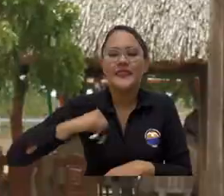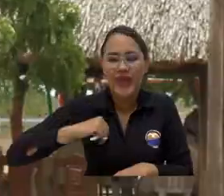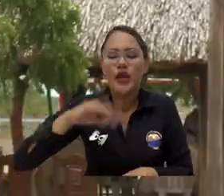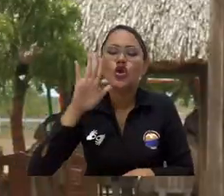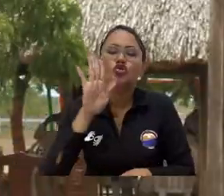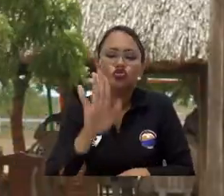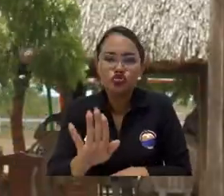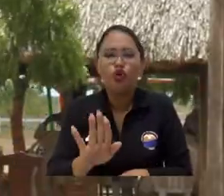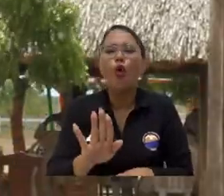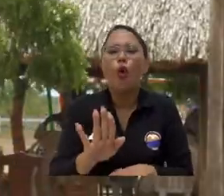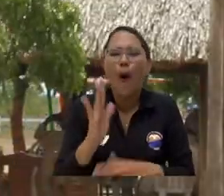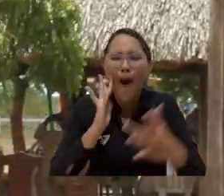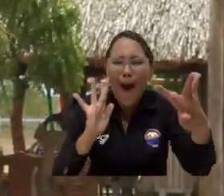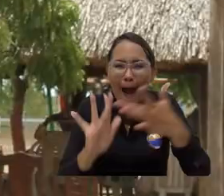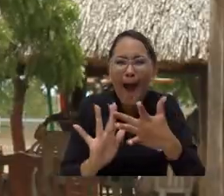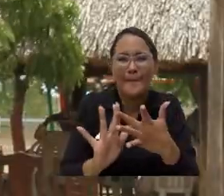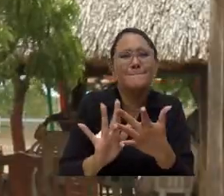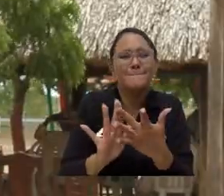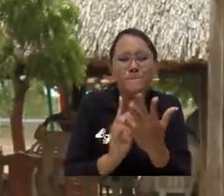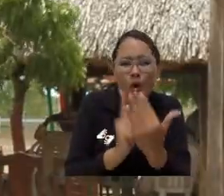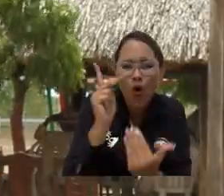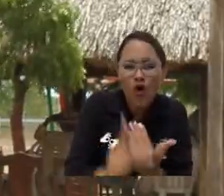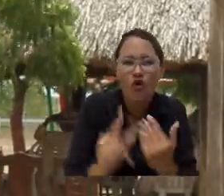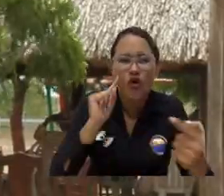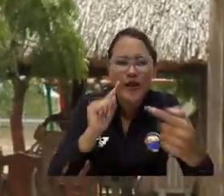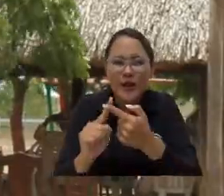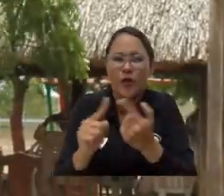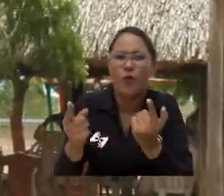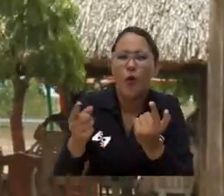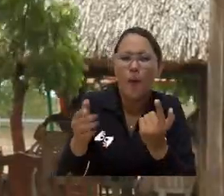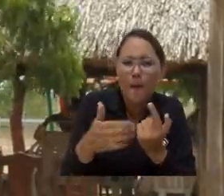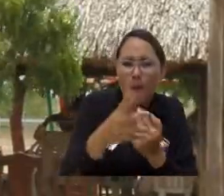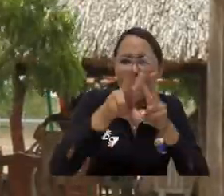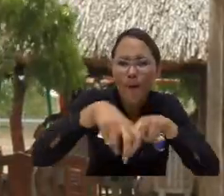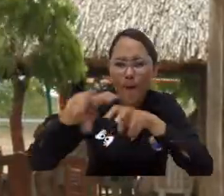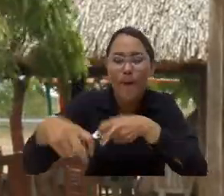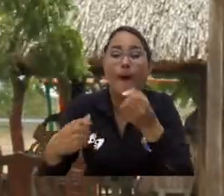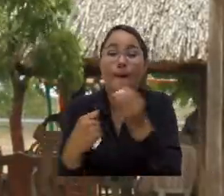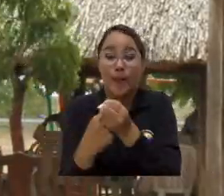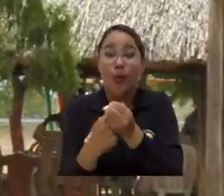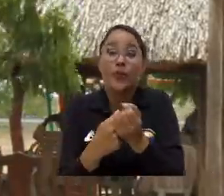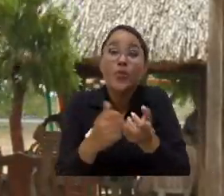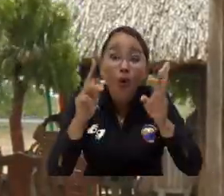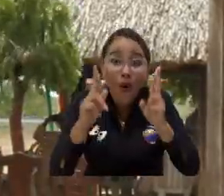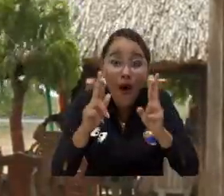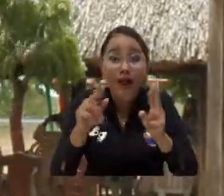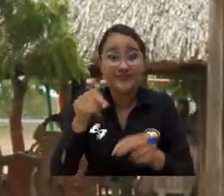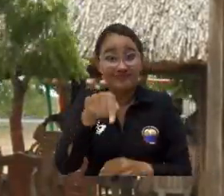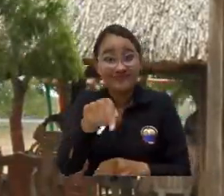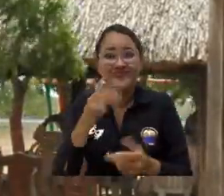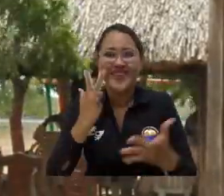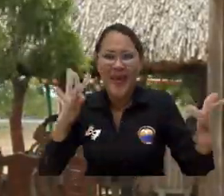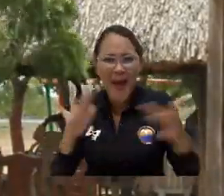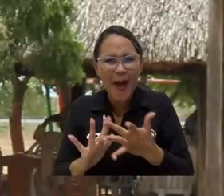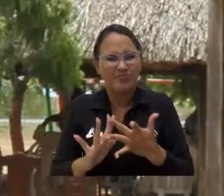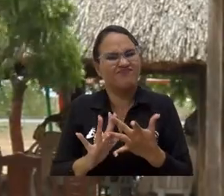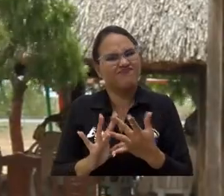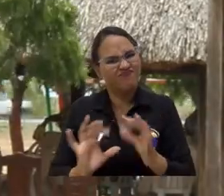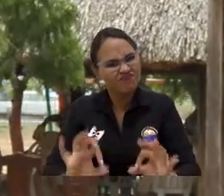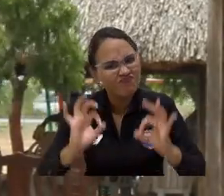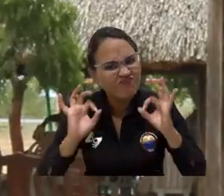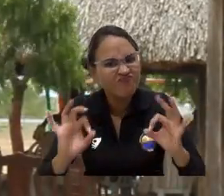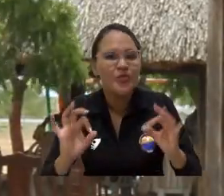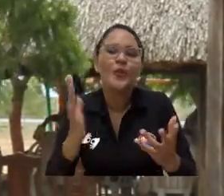agropecuaria. Esperamos que sea todo un éxito, primero que todo por el alcance que queremos tener en